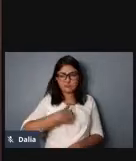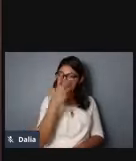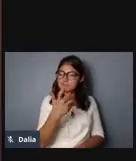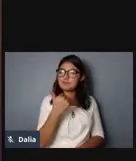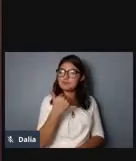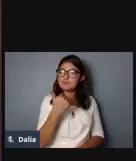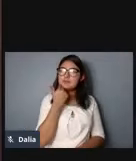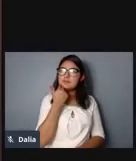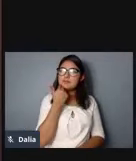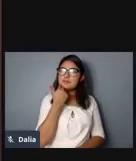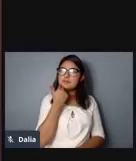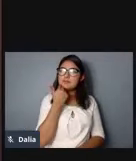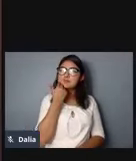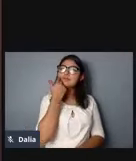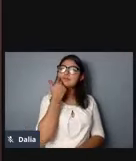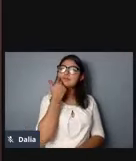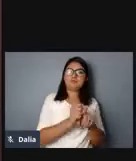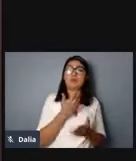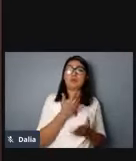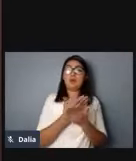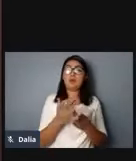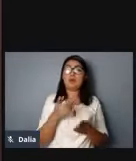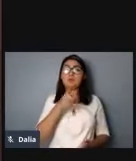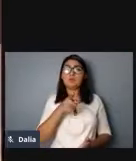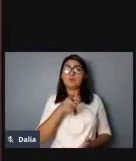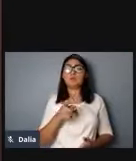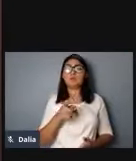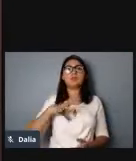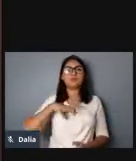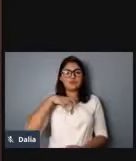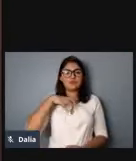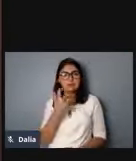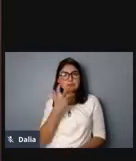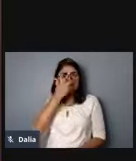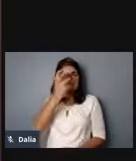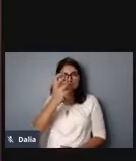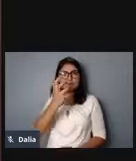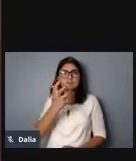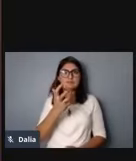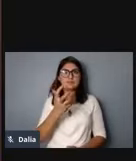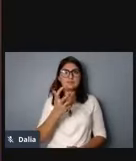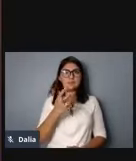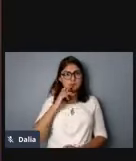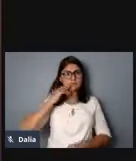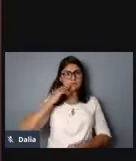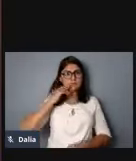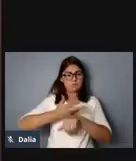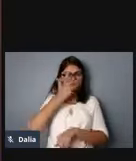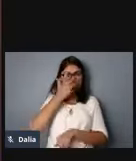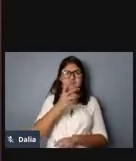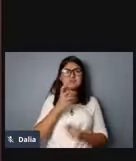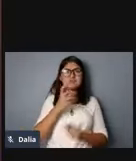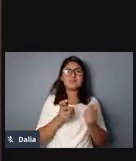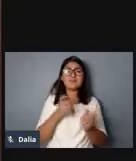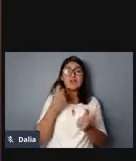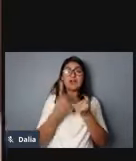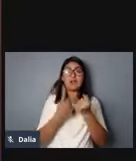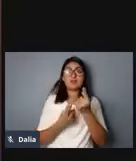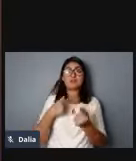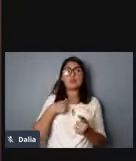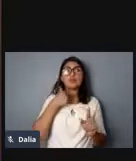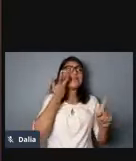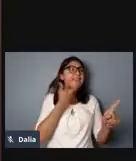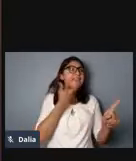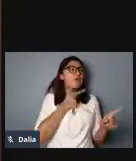La responsabilidad a veces solo se asume con lo que quiero, con lo que me gusta. Y lo que no me gusta, entonces no asumo la